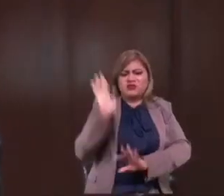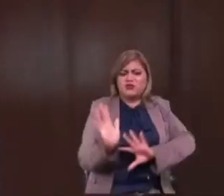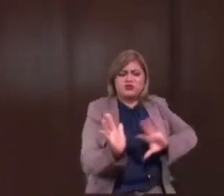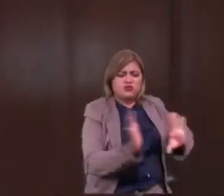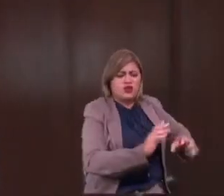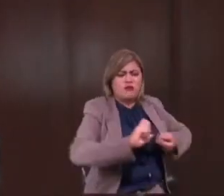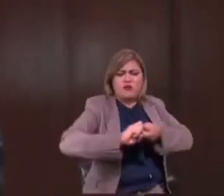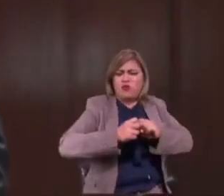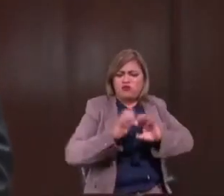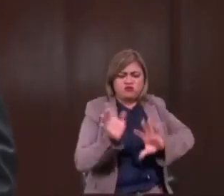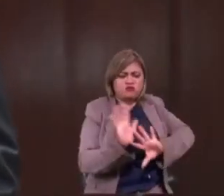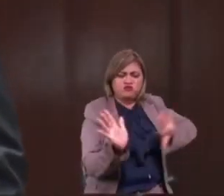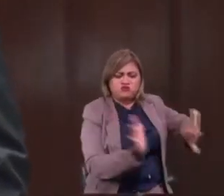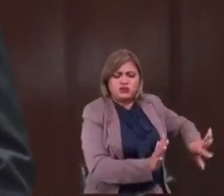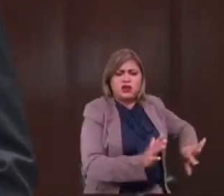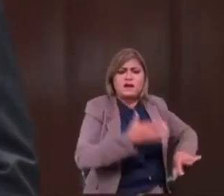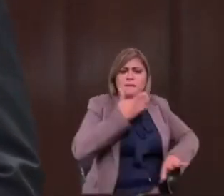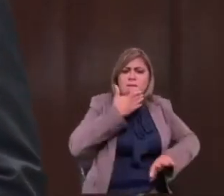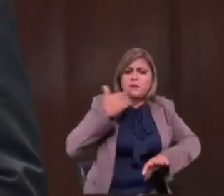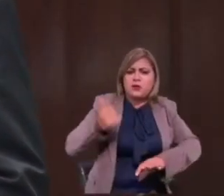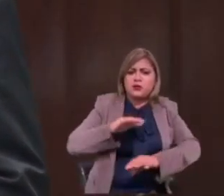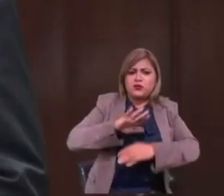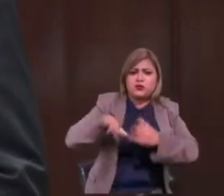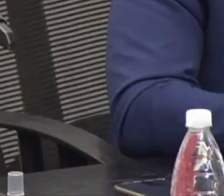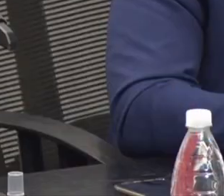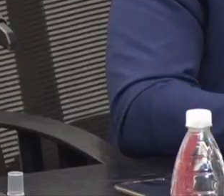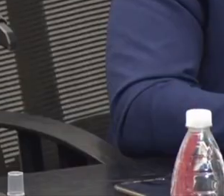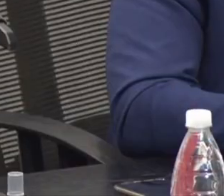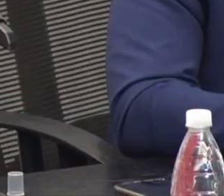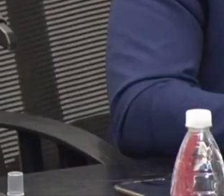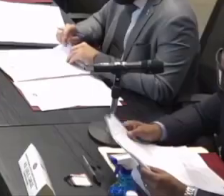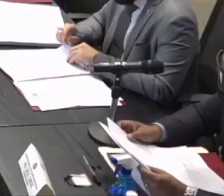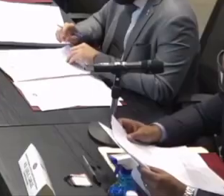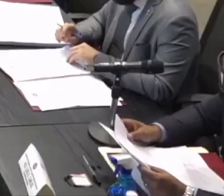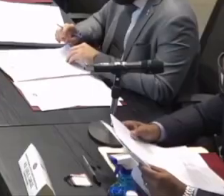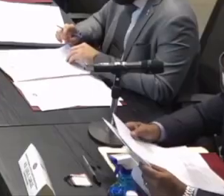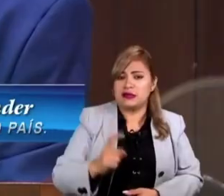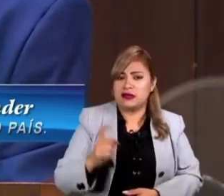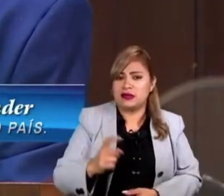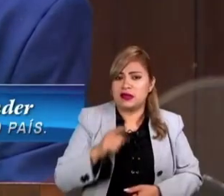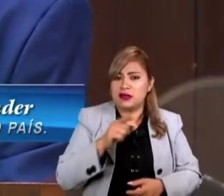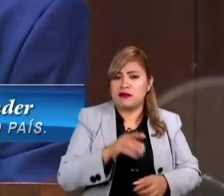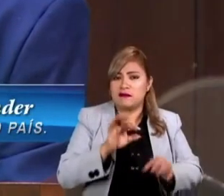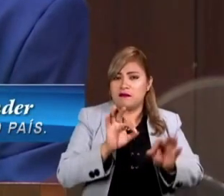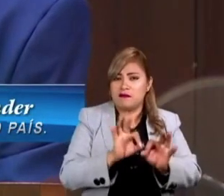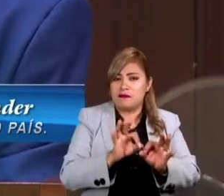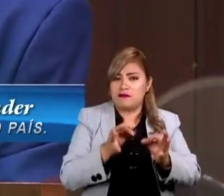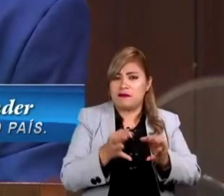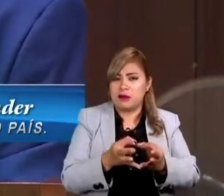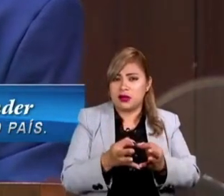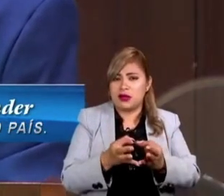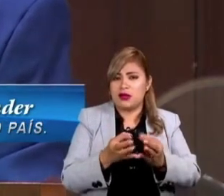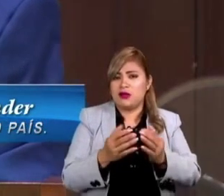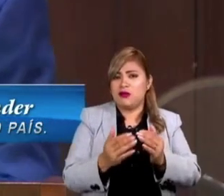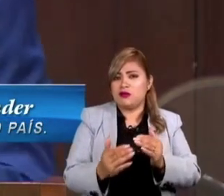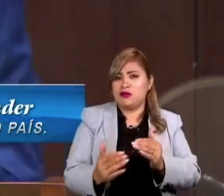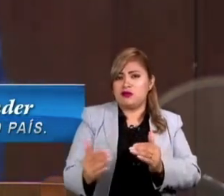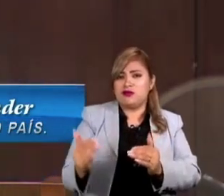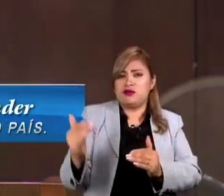Para reconstruir y rediseñar una patria. Quiero manifestar de comida, sino un breve también receso.